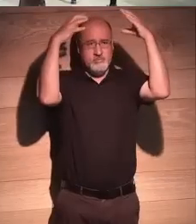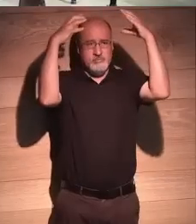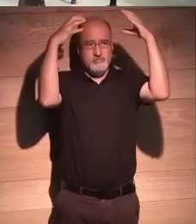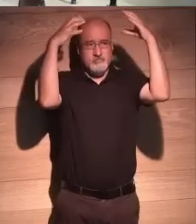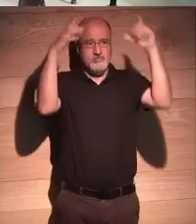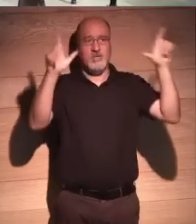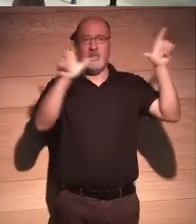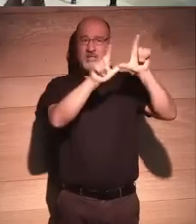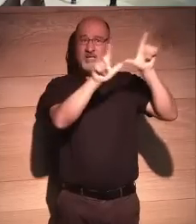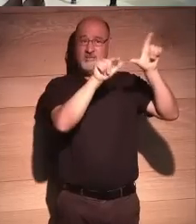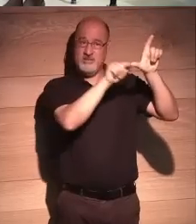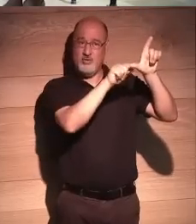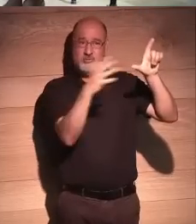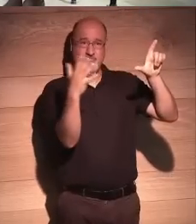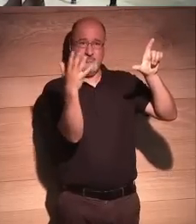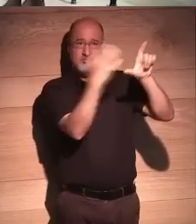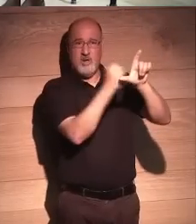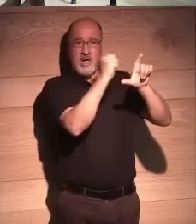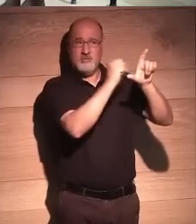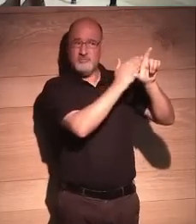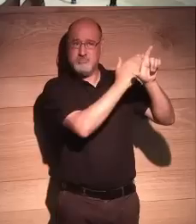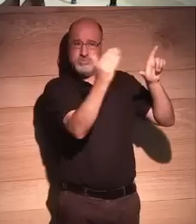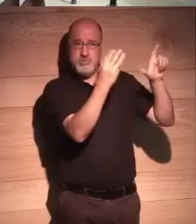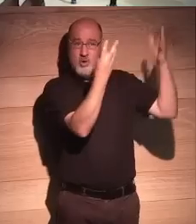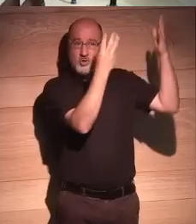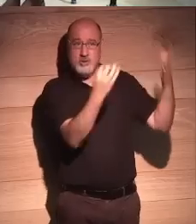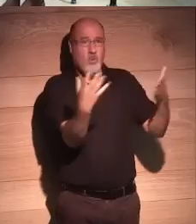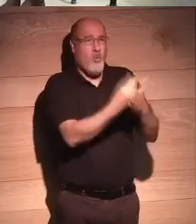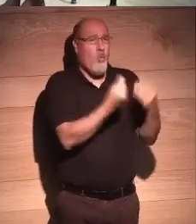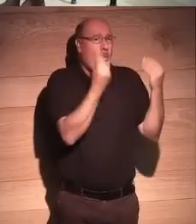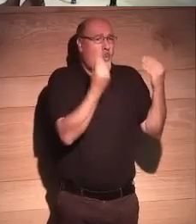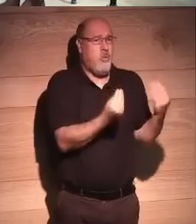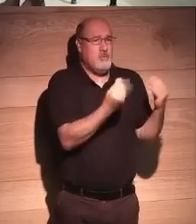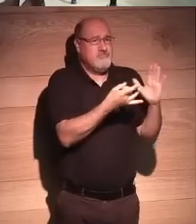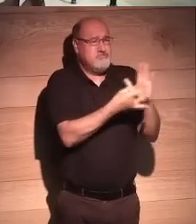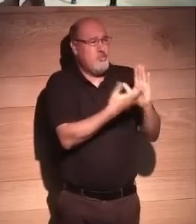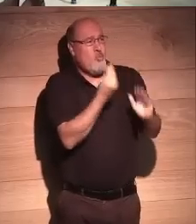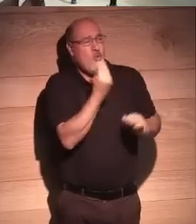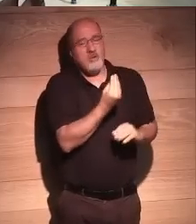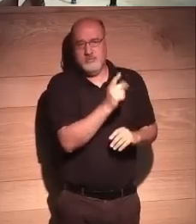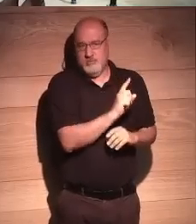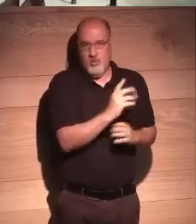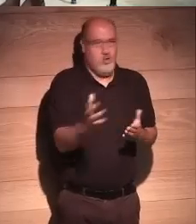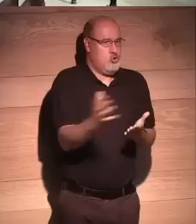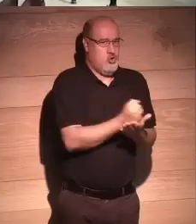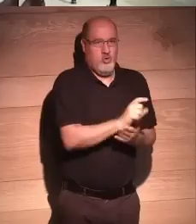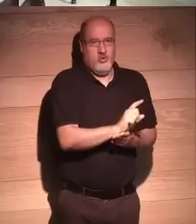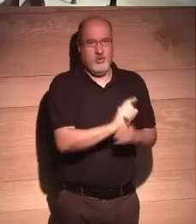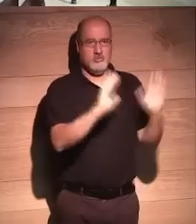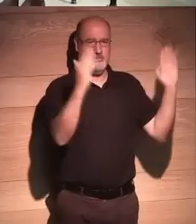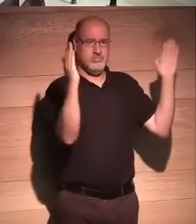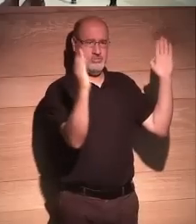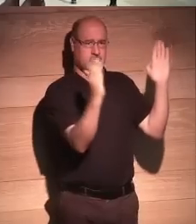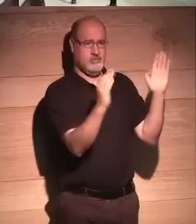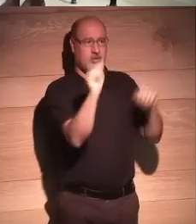En la tele de los 80 no fue todo bueno. Esto vamos a dejarlo claro. Porque hubo cosas, además si acotamos,